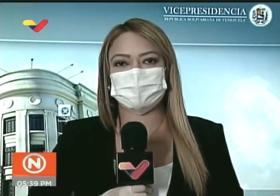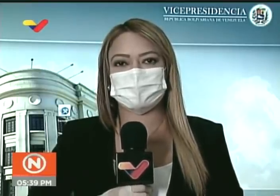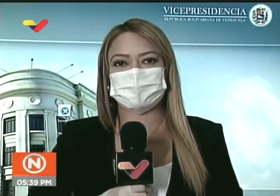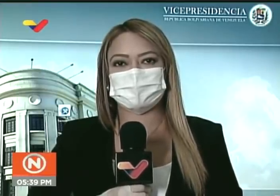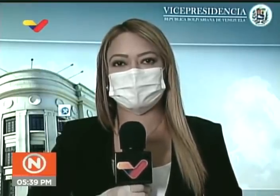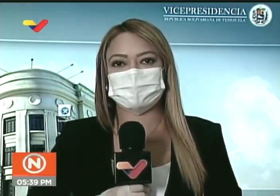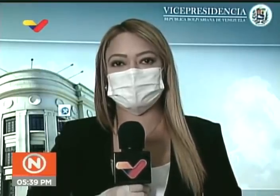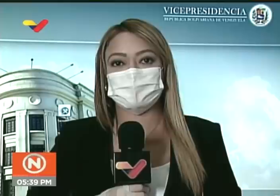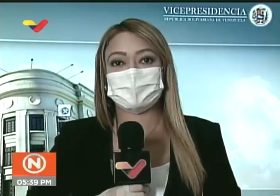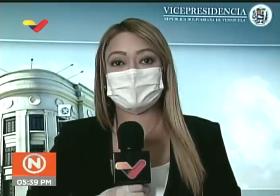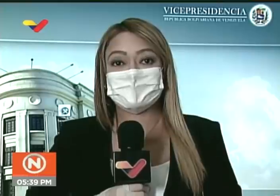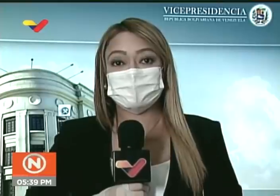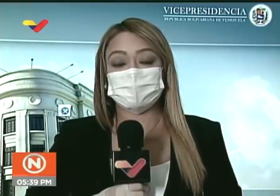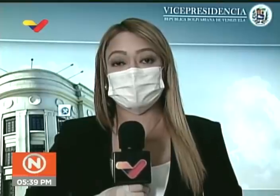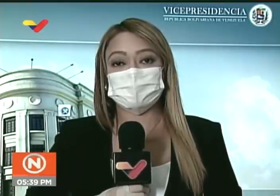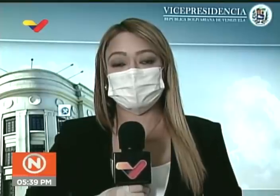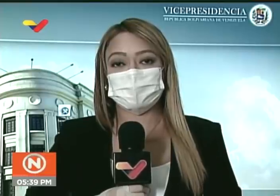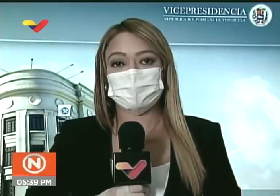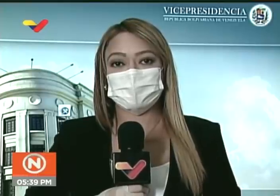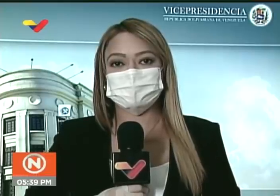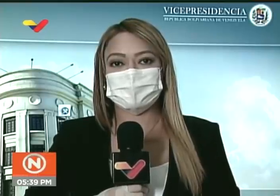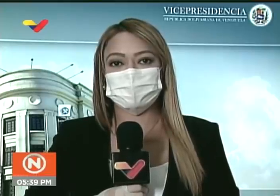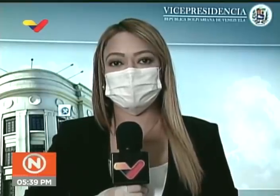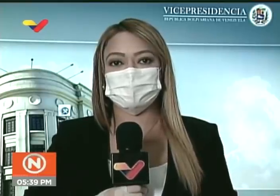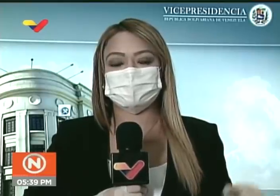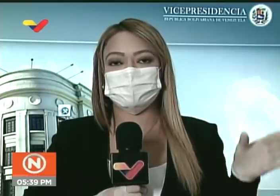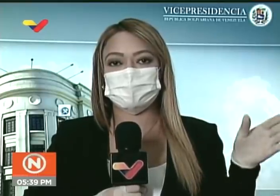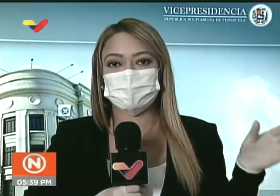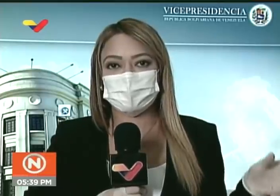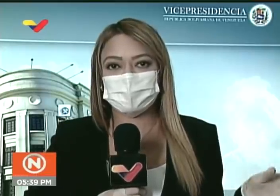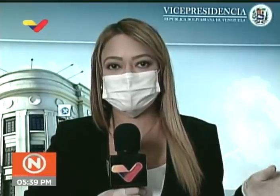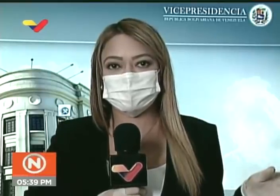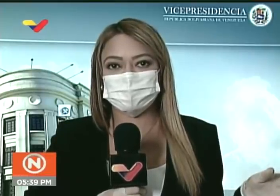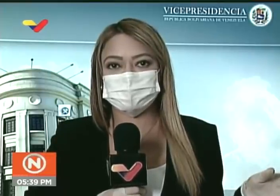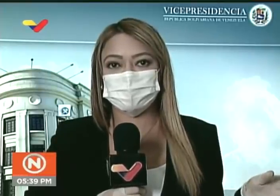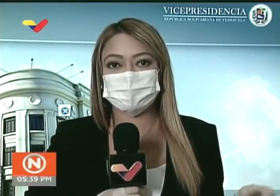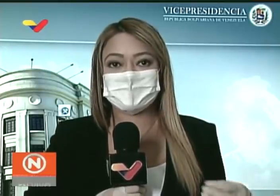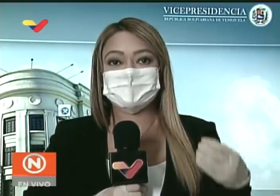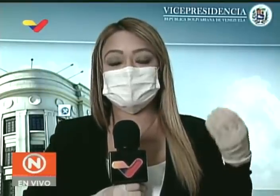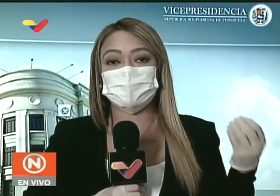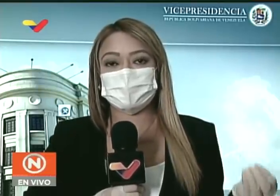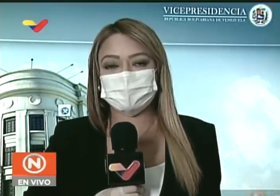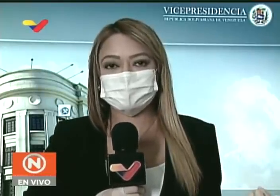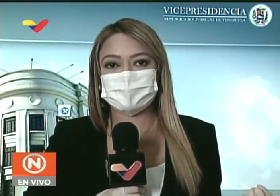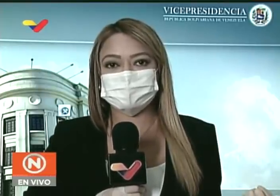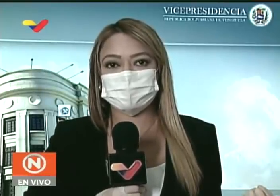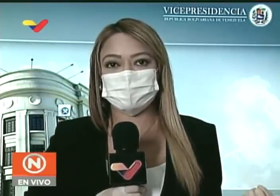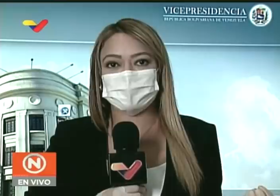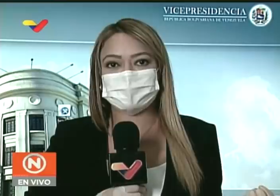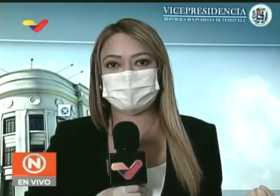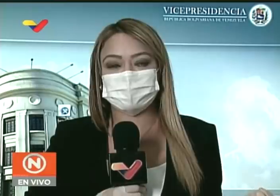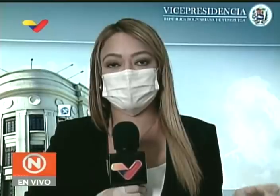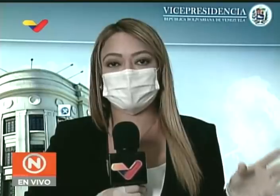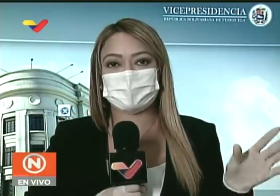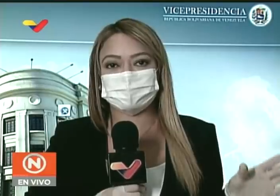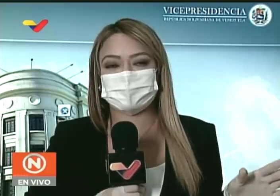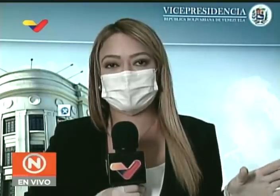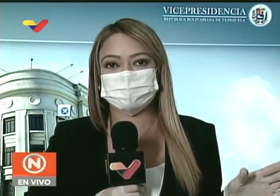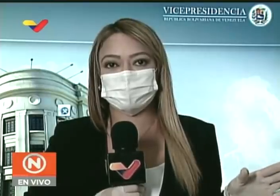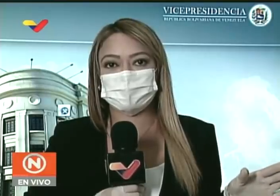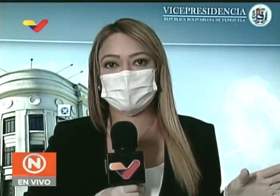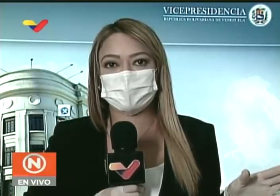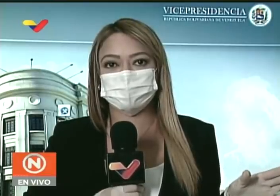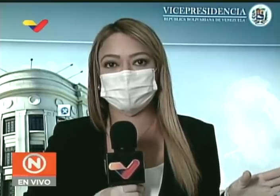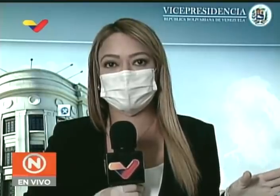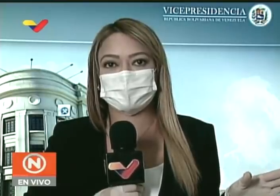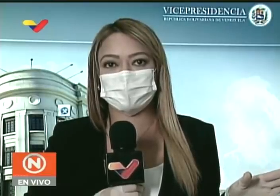de la República Bolivariana de Venezuela, donde los sectores priorizados no solo están vinculados al sector salud, sino además al sector alimentos. Entre